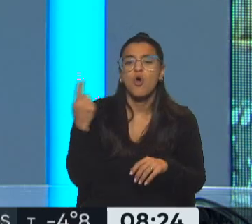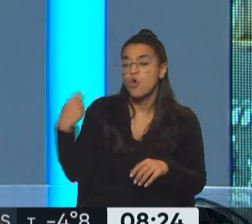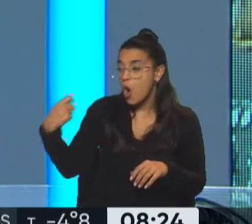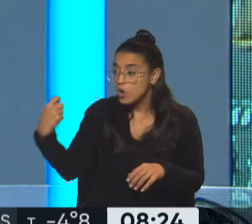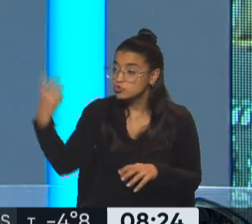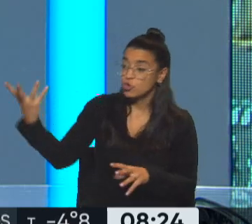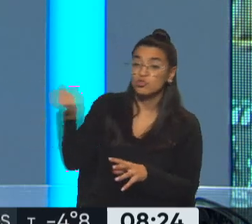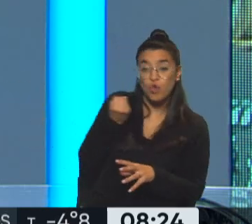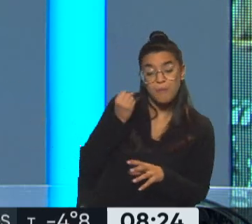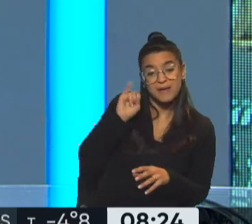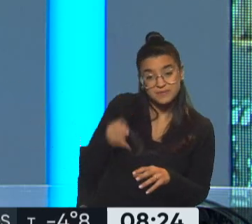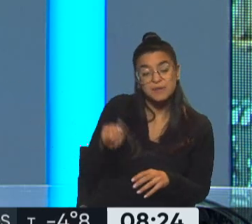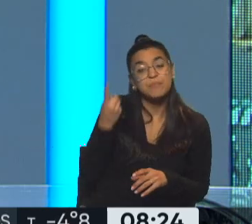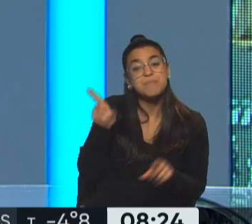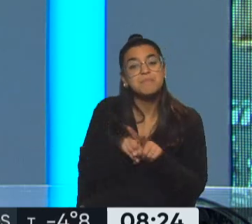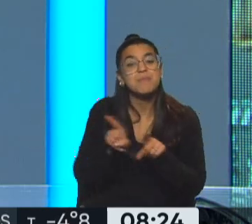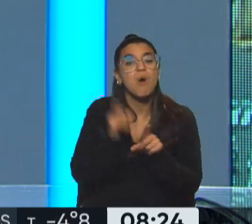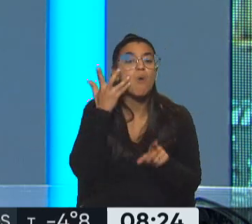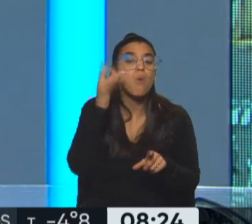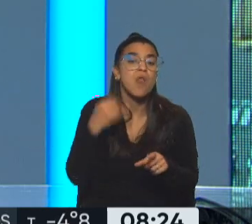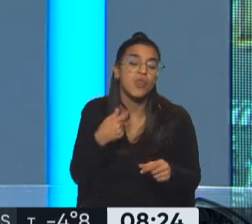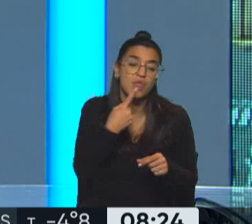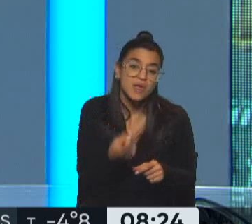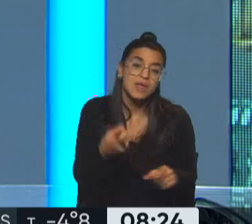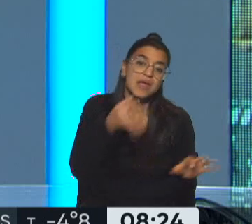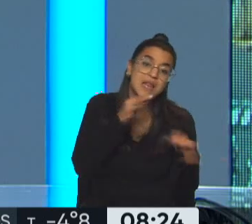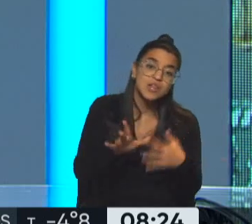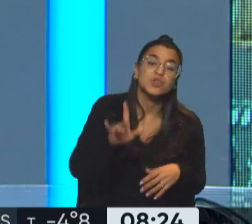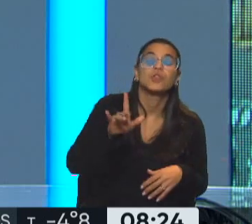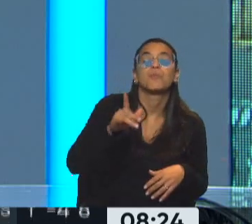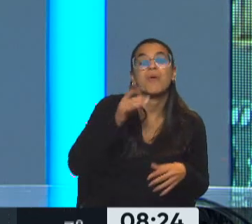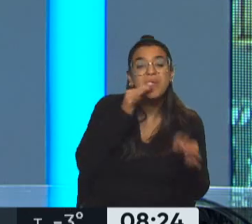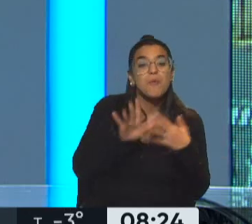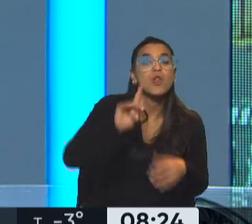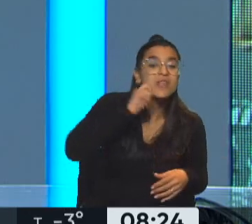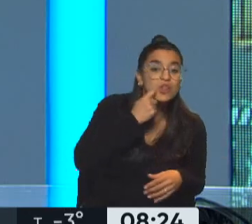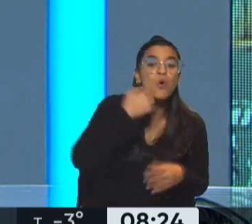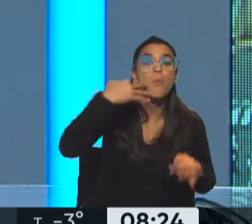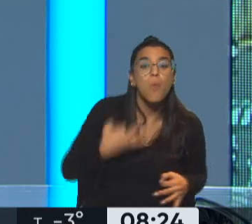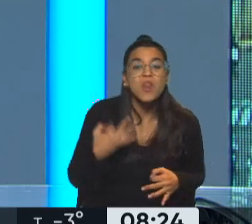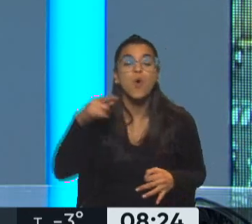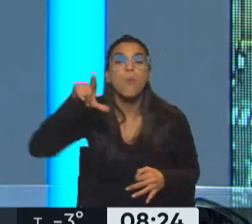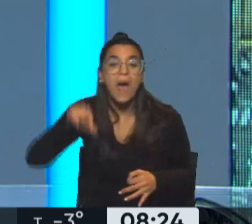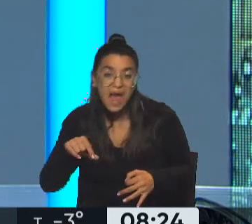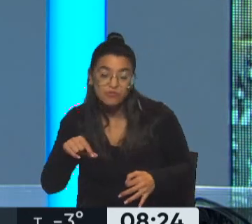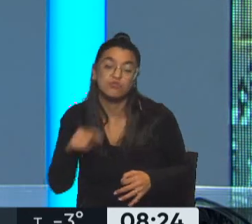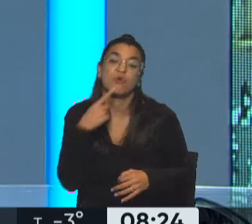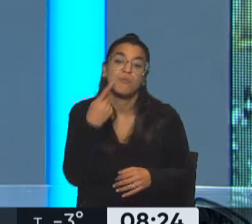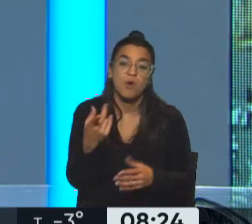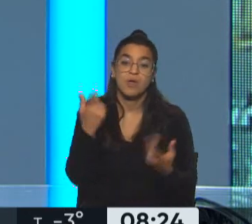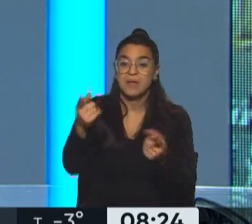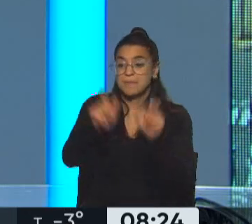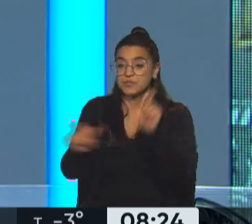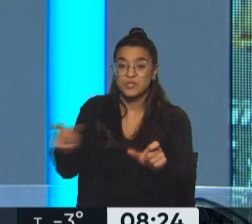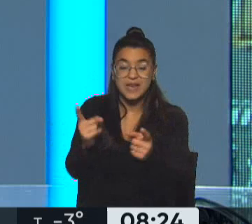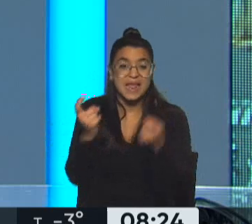y los tomamos los costos. Y como decía mi abuelo, vendemos lindo, bueno y barato, porque es la única forma de acercarnos al cliente que tiene necesidades como lo que está